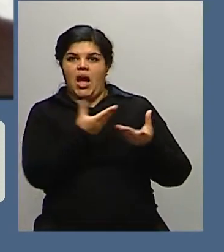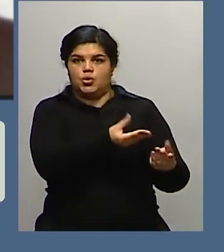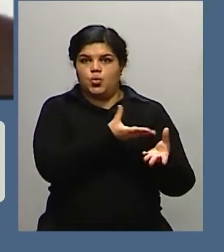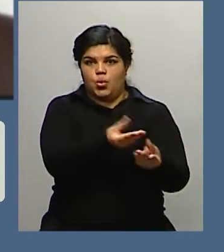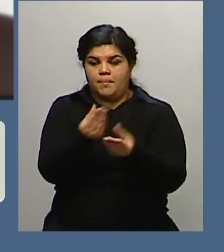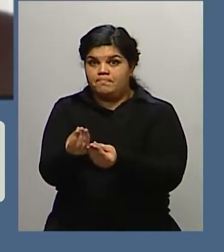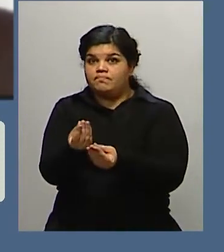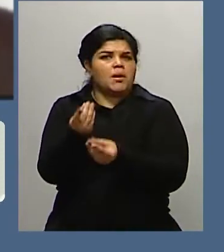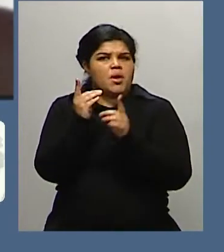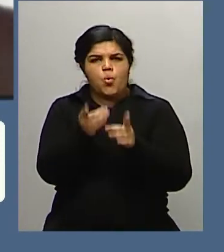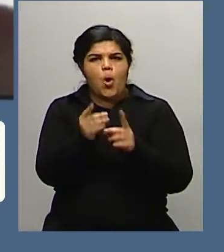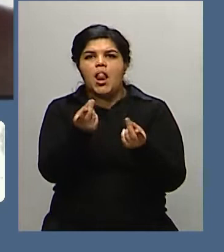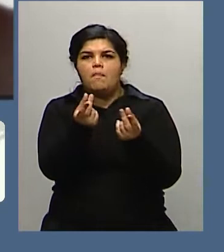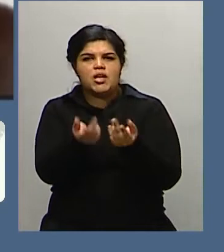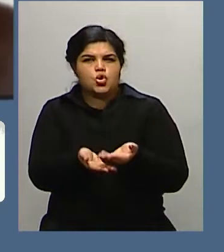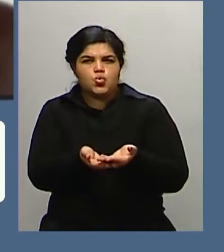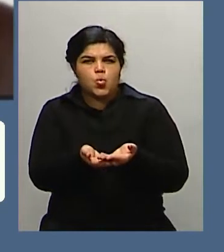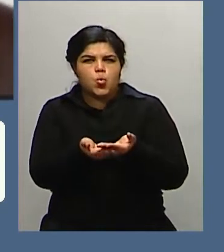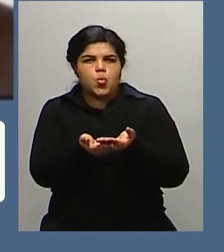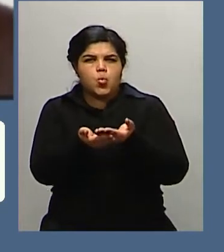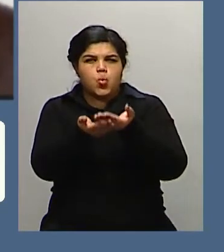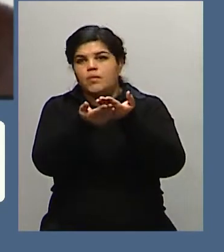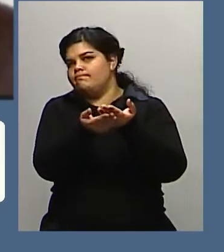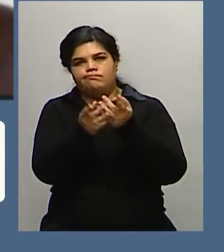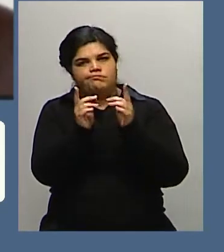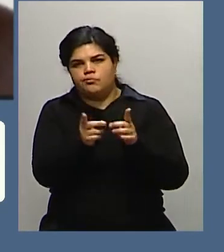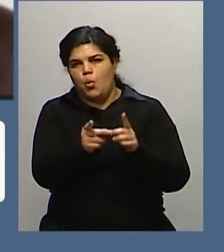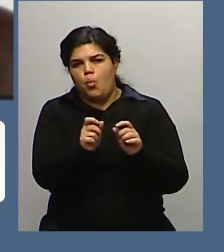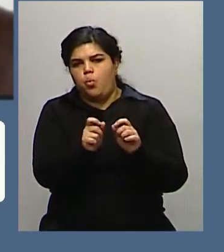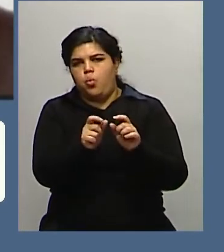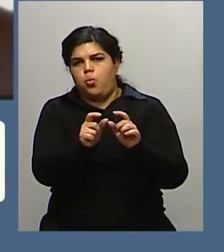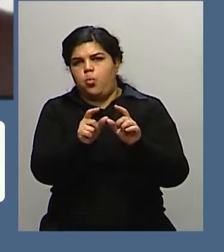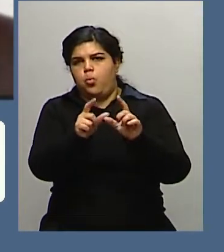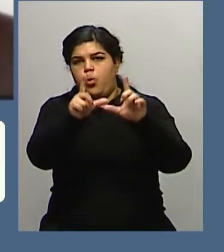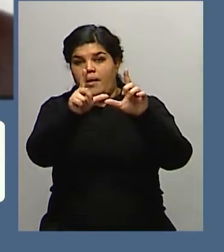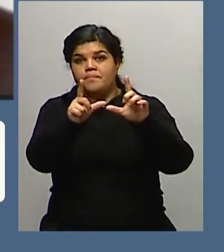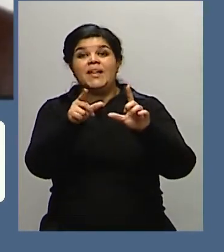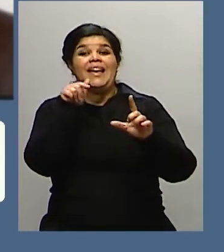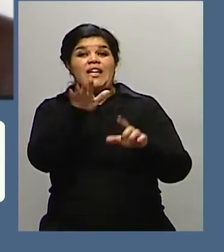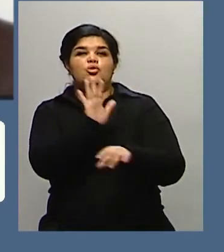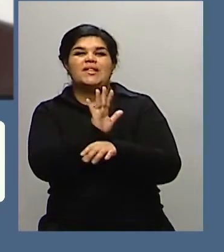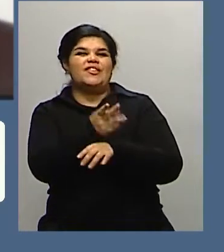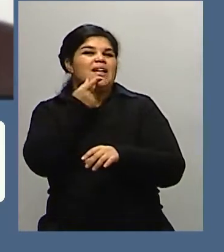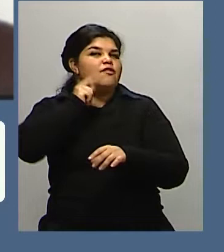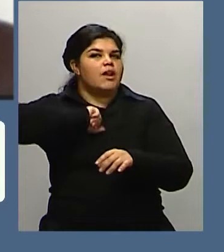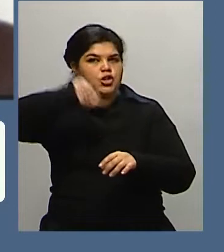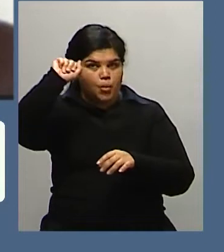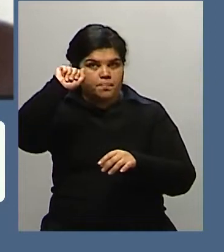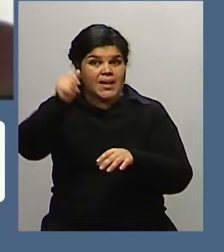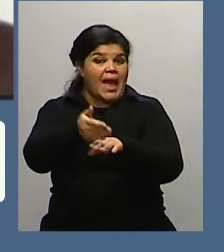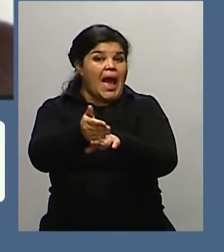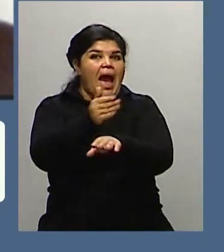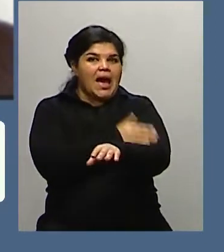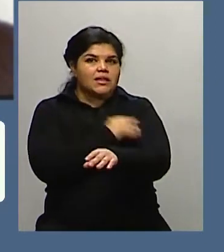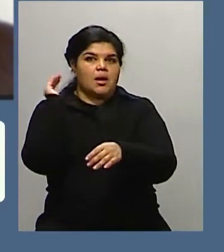precios. Entonces tenemos ese shock de precios sobre tensiones inflacionarias previas. Hay algunos